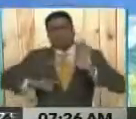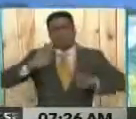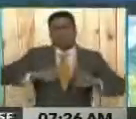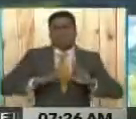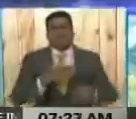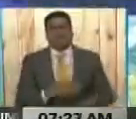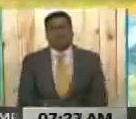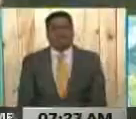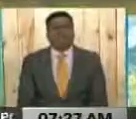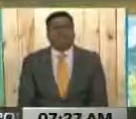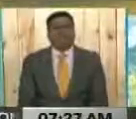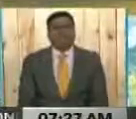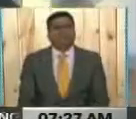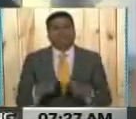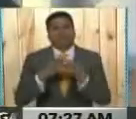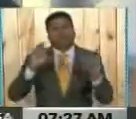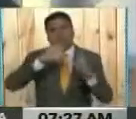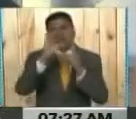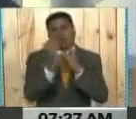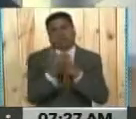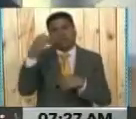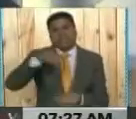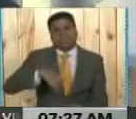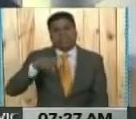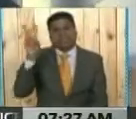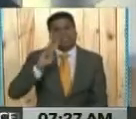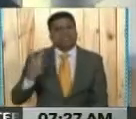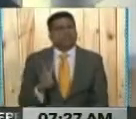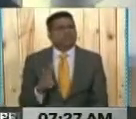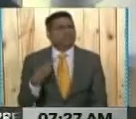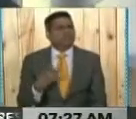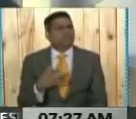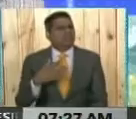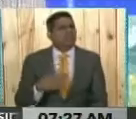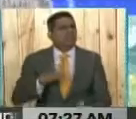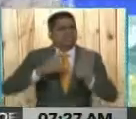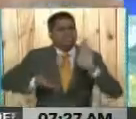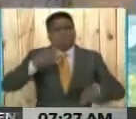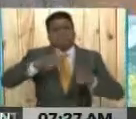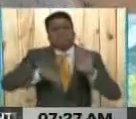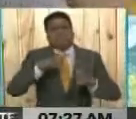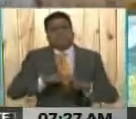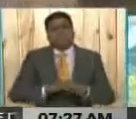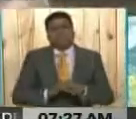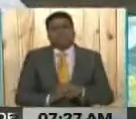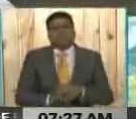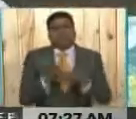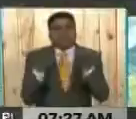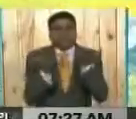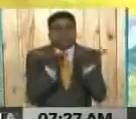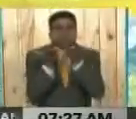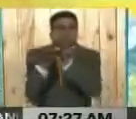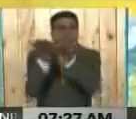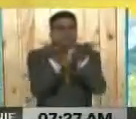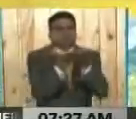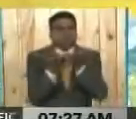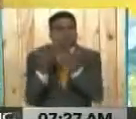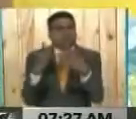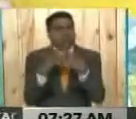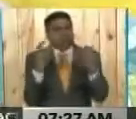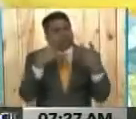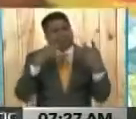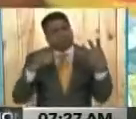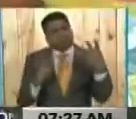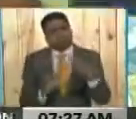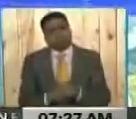en cuenta además la riqueza cultural que tiene la República Bolivariana de Venezuela, que va desde gaita, parranda tradicionales, aguinaldos navideños, toda una serie de elementos